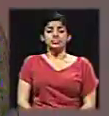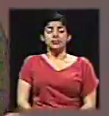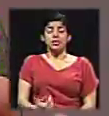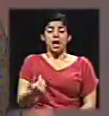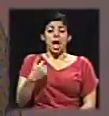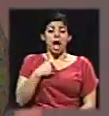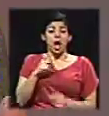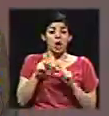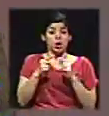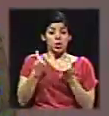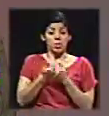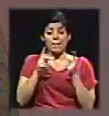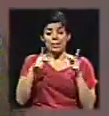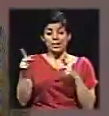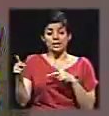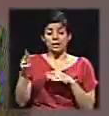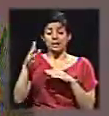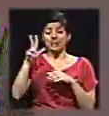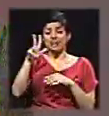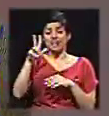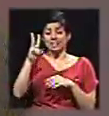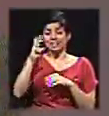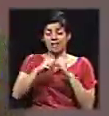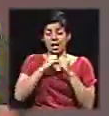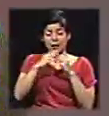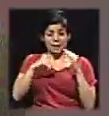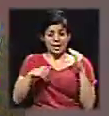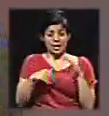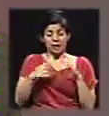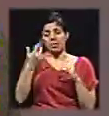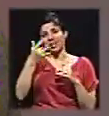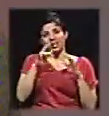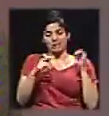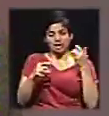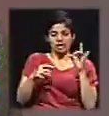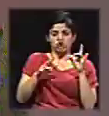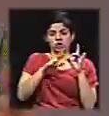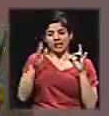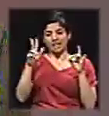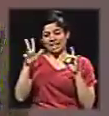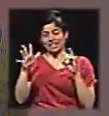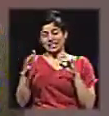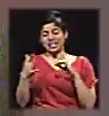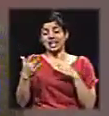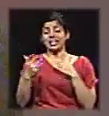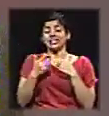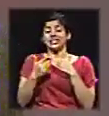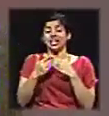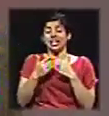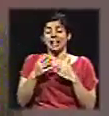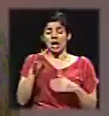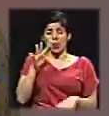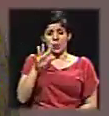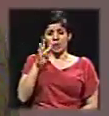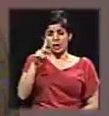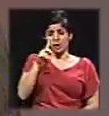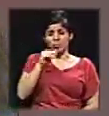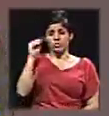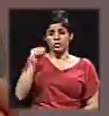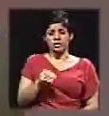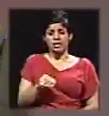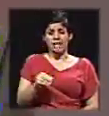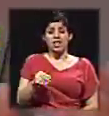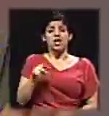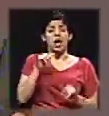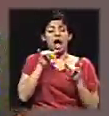el grupo de gente menor de 36 años, bueno, entre 18 y 35, cerca del 41%.